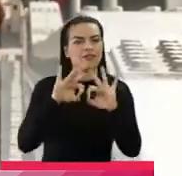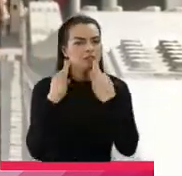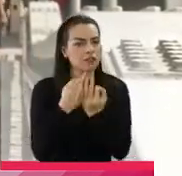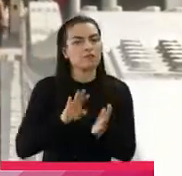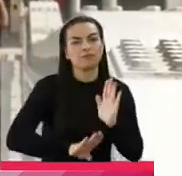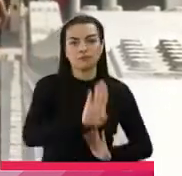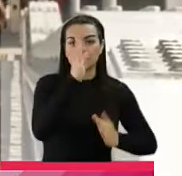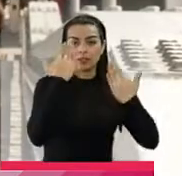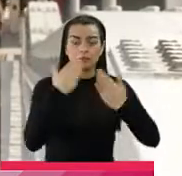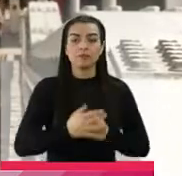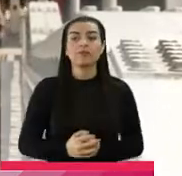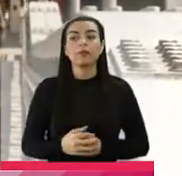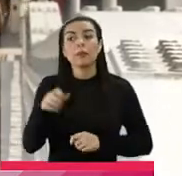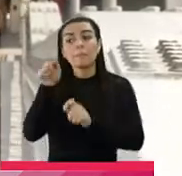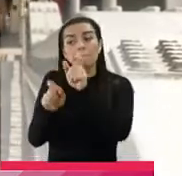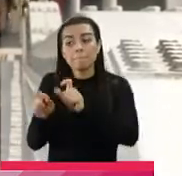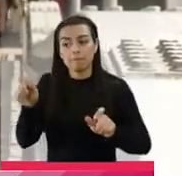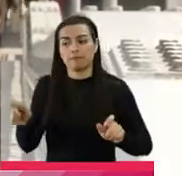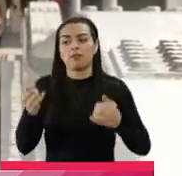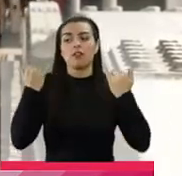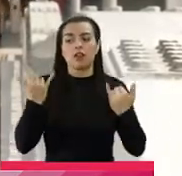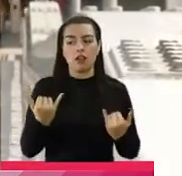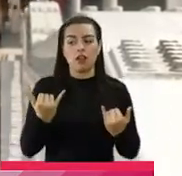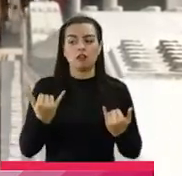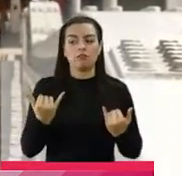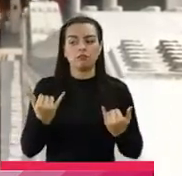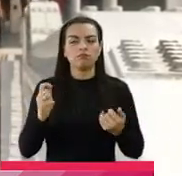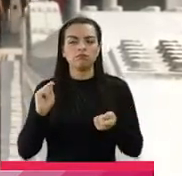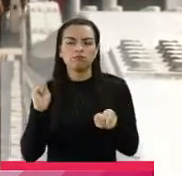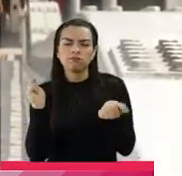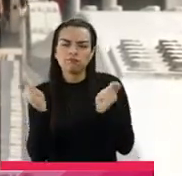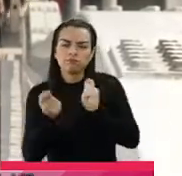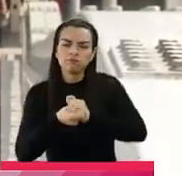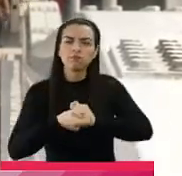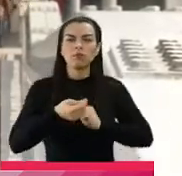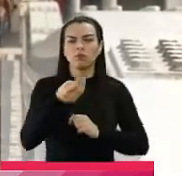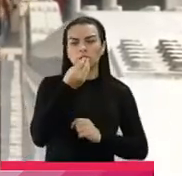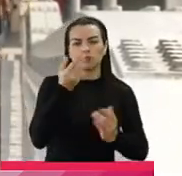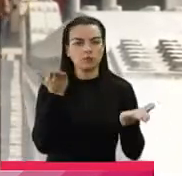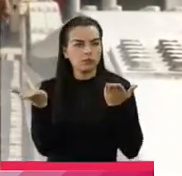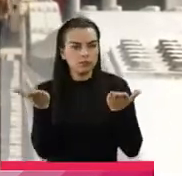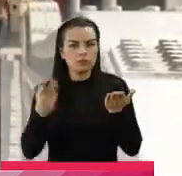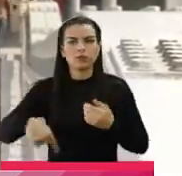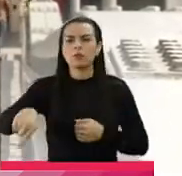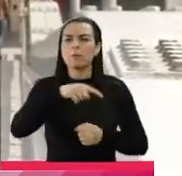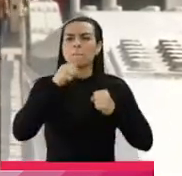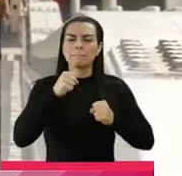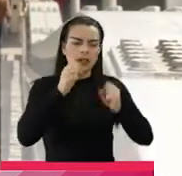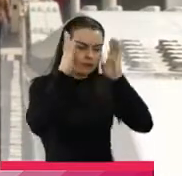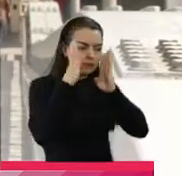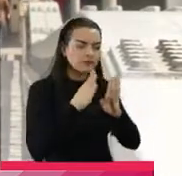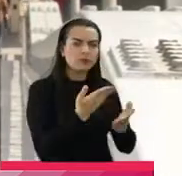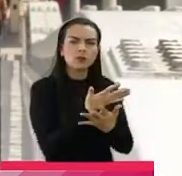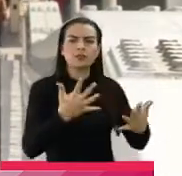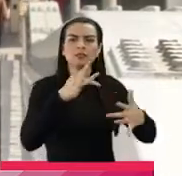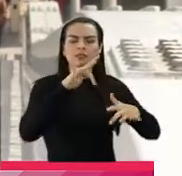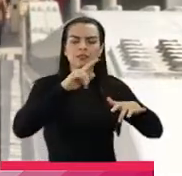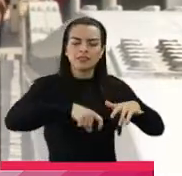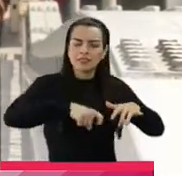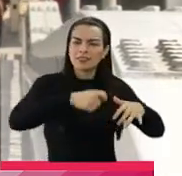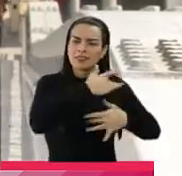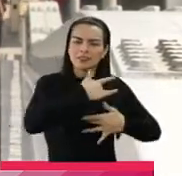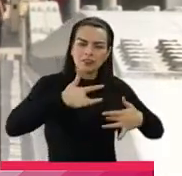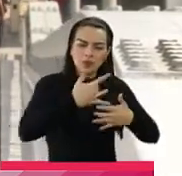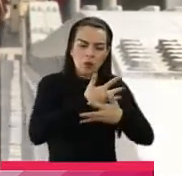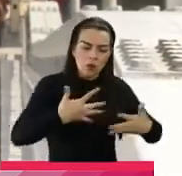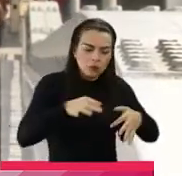de productos durables y servicios. Están gastando todos sus recursos en bienes de primera necesidad. Están haciendo lo necesario para sobrevivir a esta